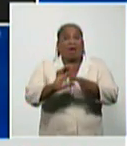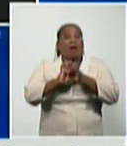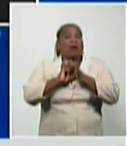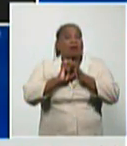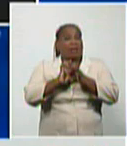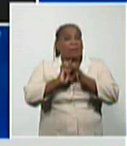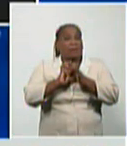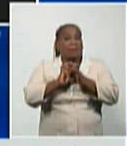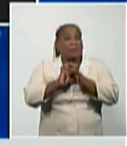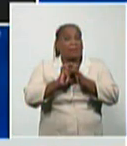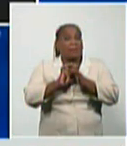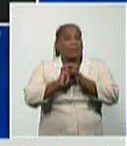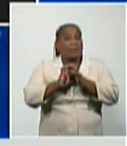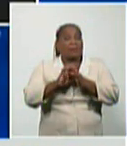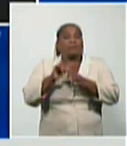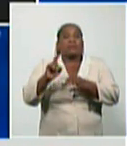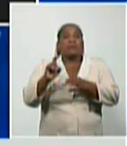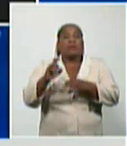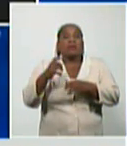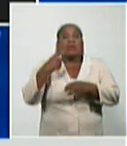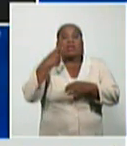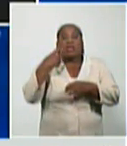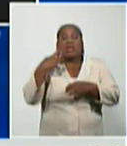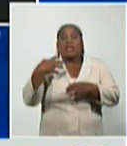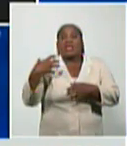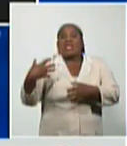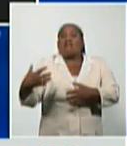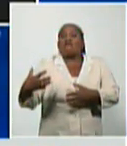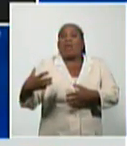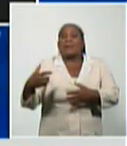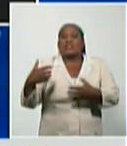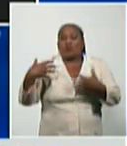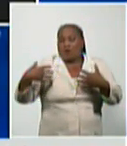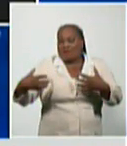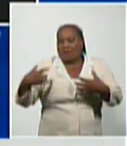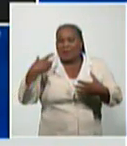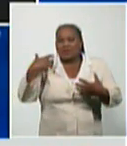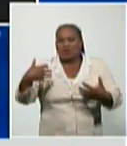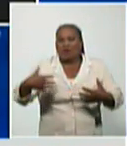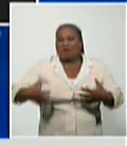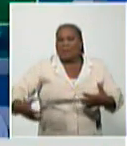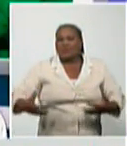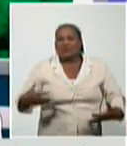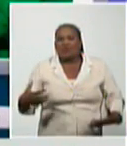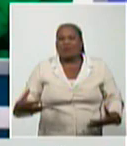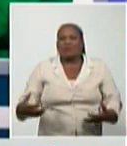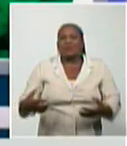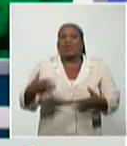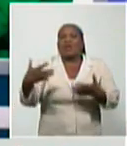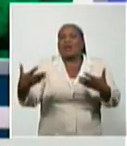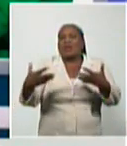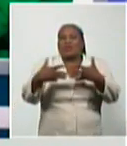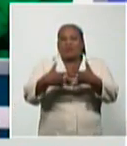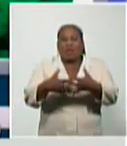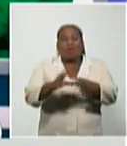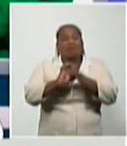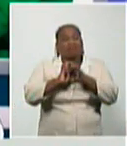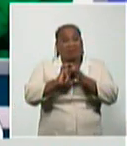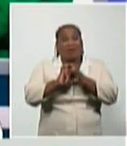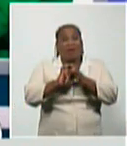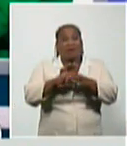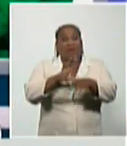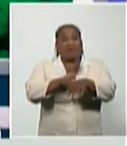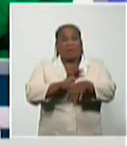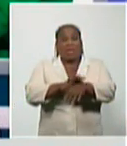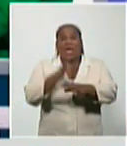un estado inflamatorio subclínico relacionado con la gravedad de la enfermedad. Como ustedes ven, no es un catarro